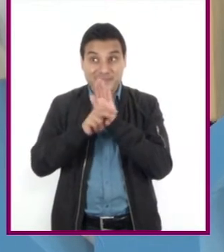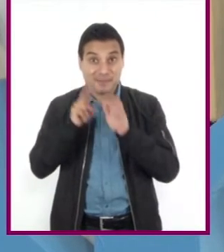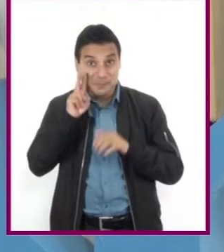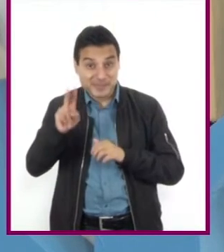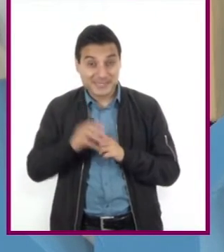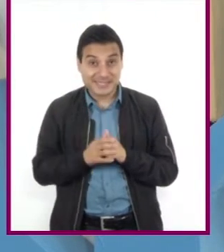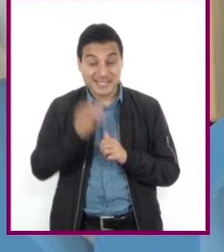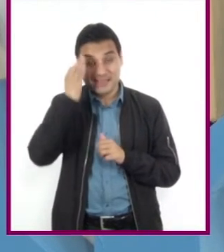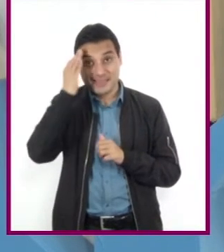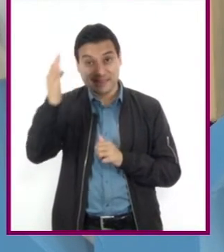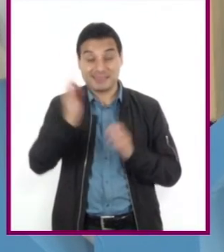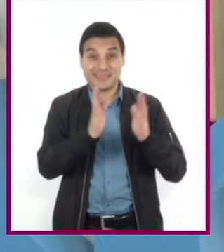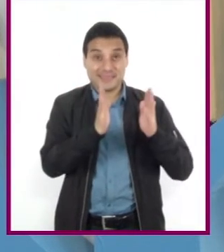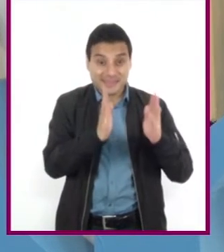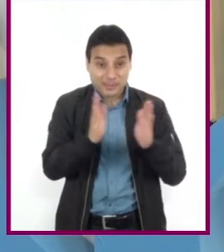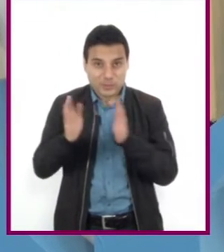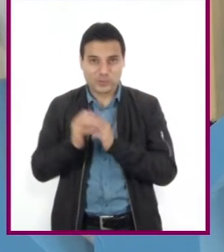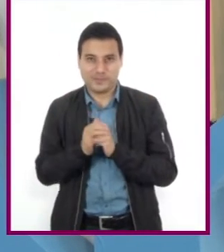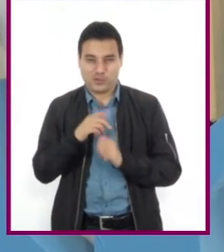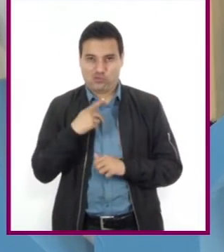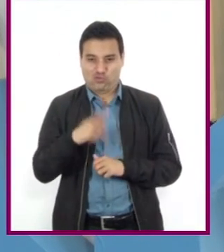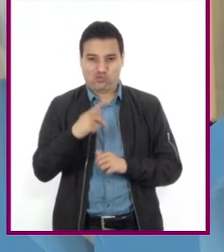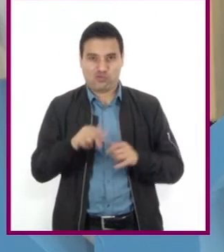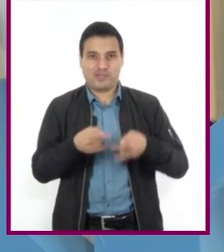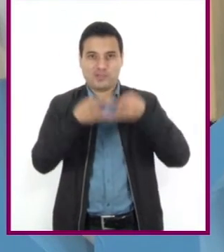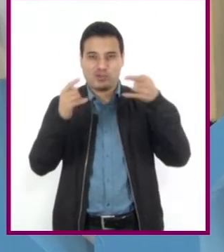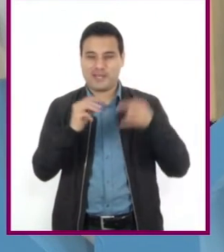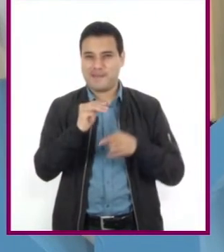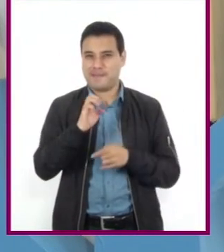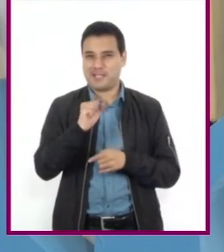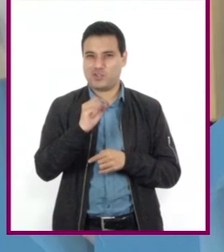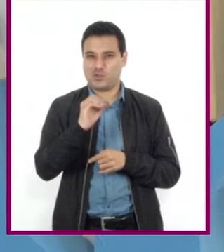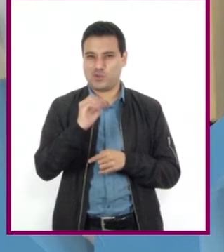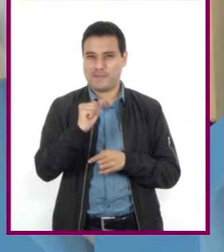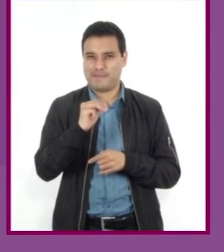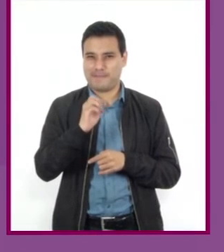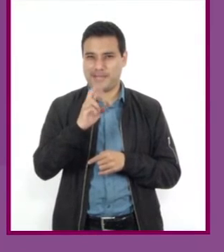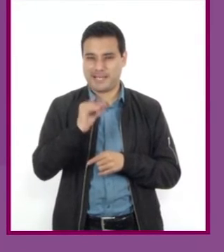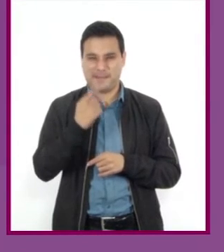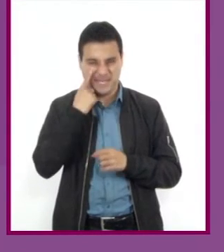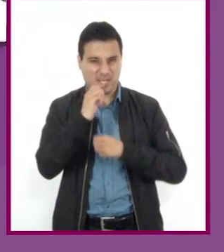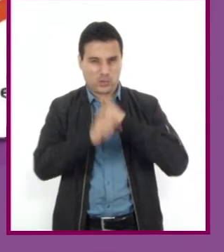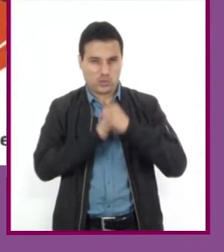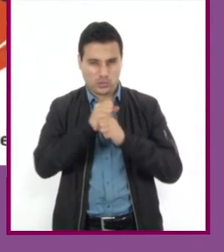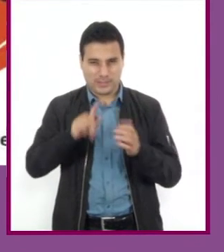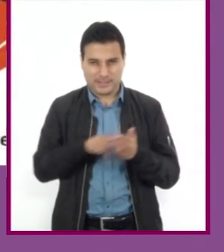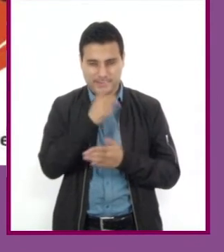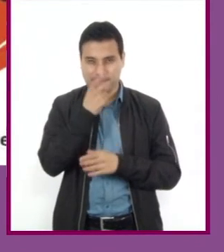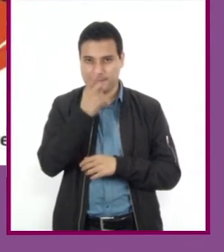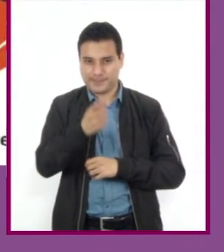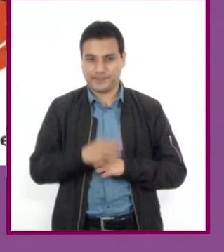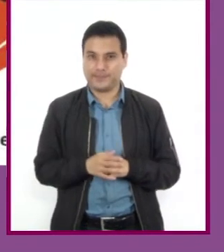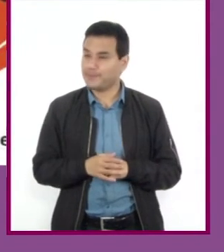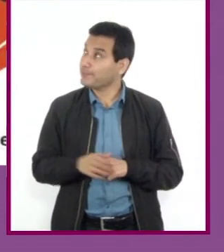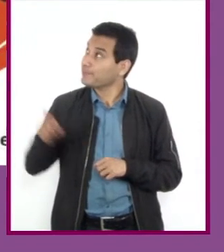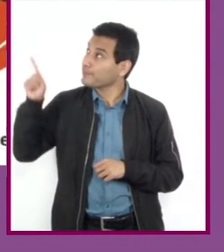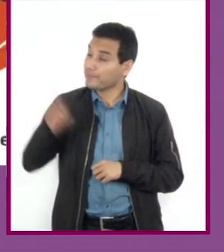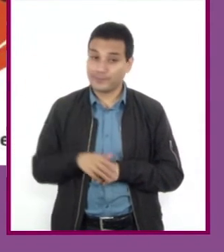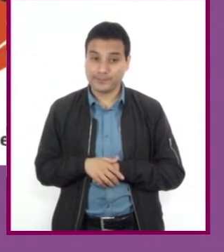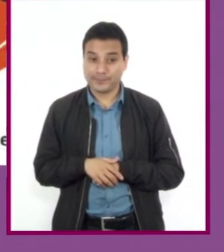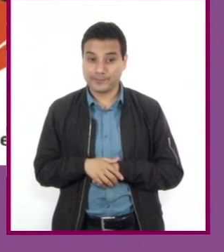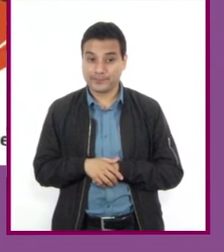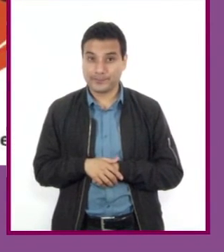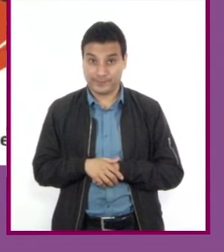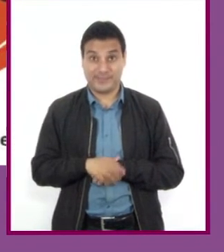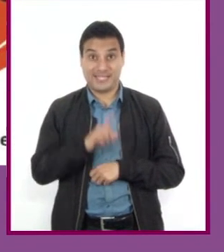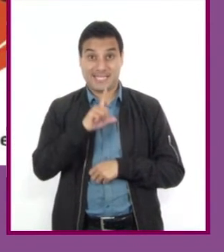etapas en las que se divide la historia de Mesoamérica. Recapitulemos la periodización. La etapa lítica abarcó del año